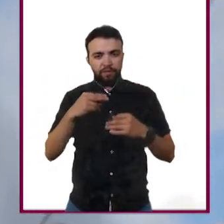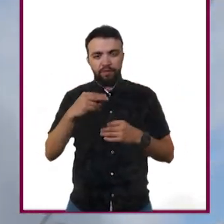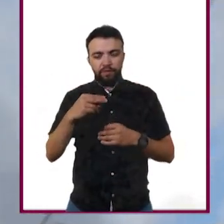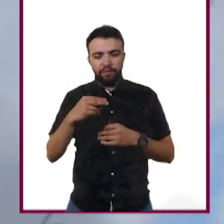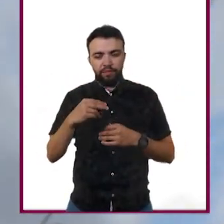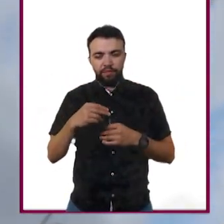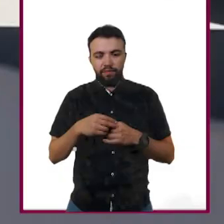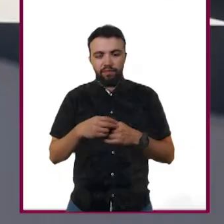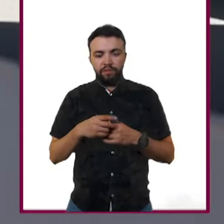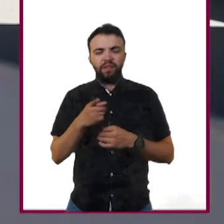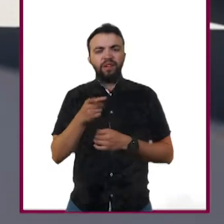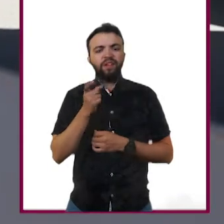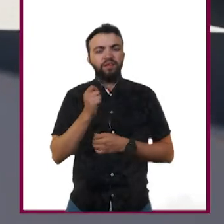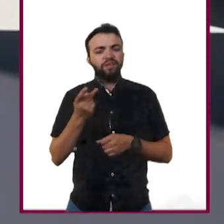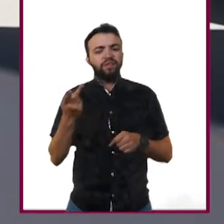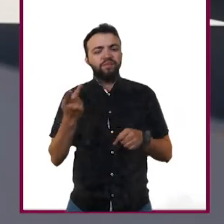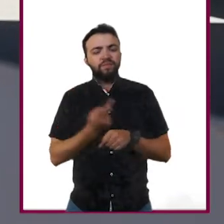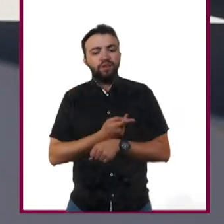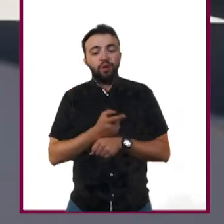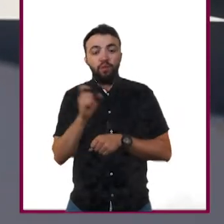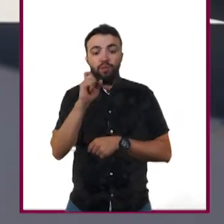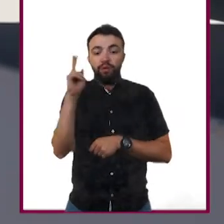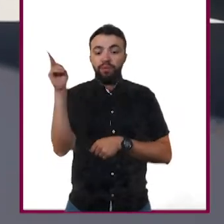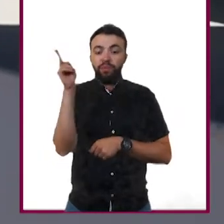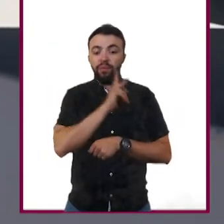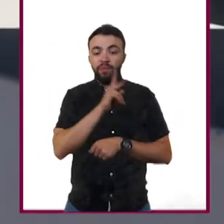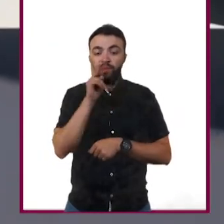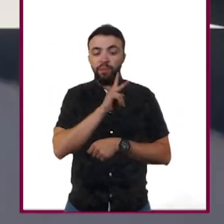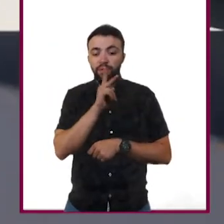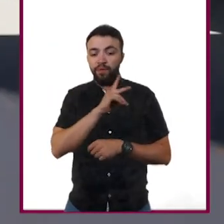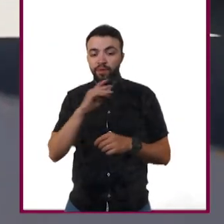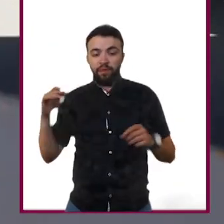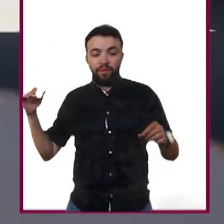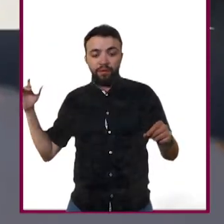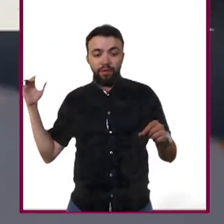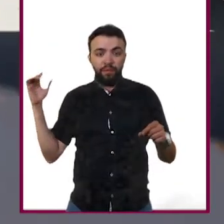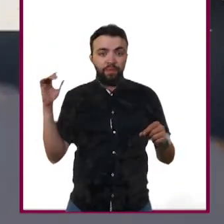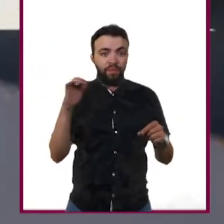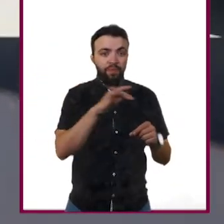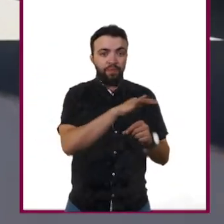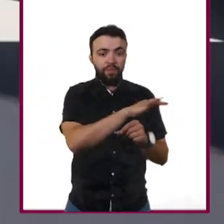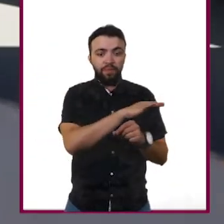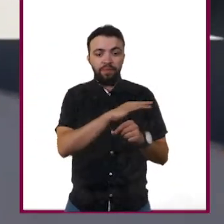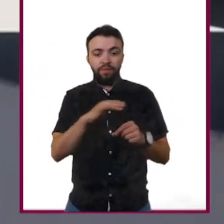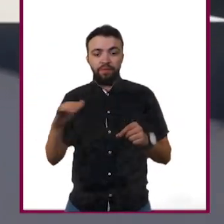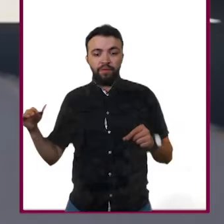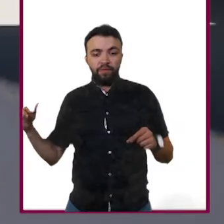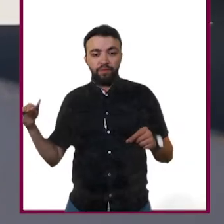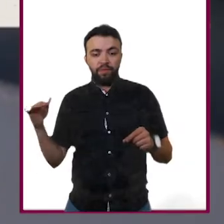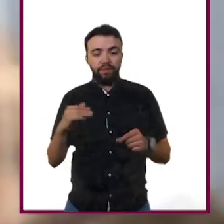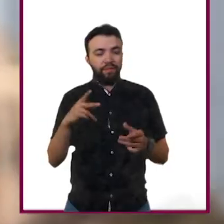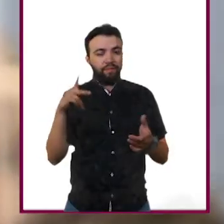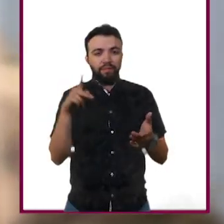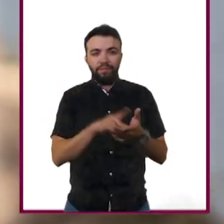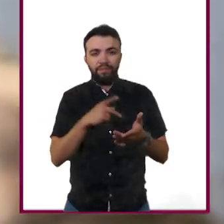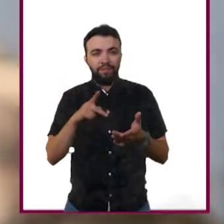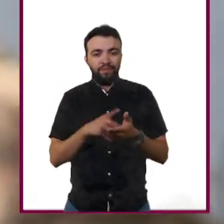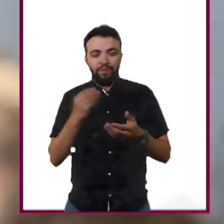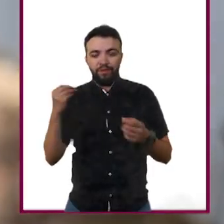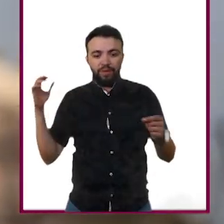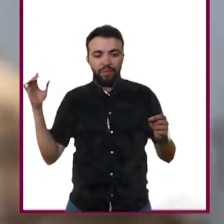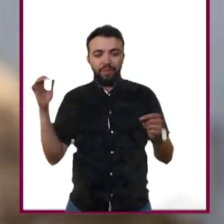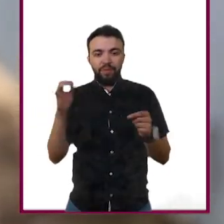necesarios. Y lo que sucede es que cuando corre el viento en cierto ángulo, que sucede pues muchas veces y